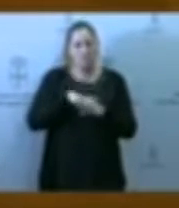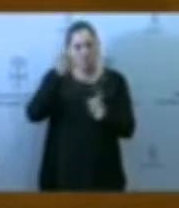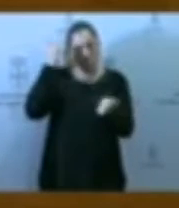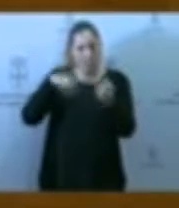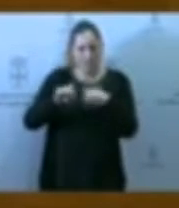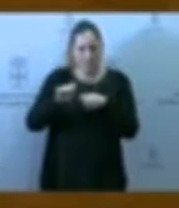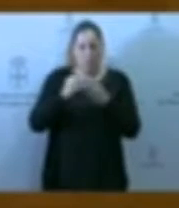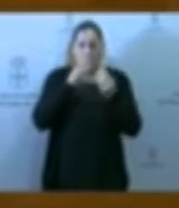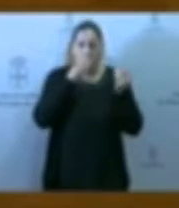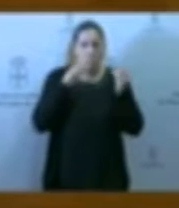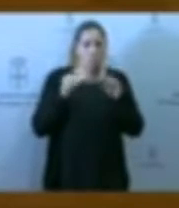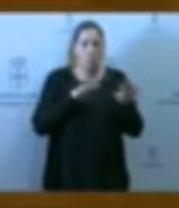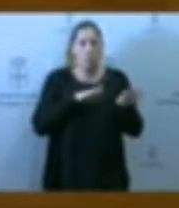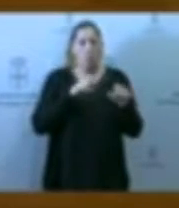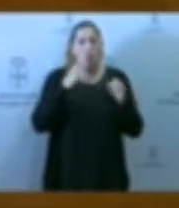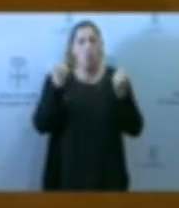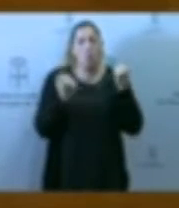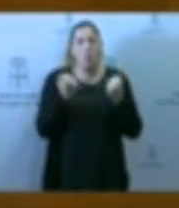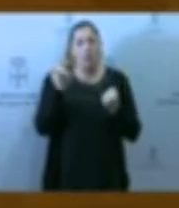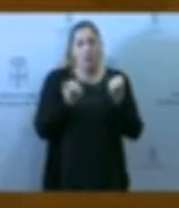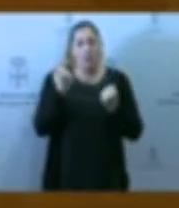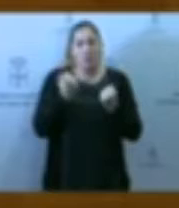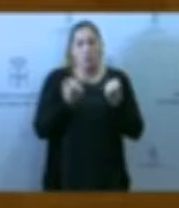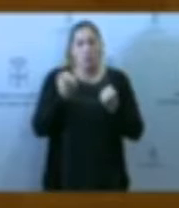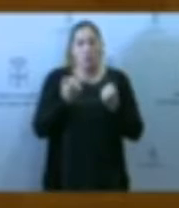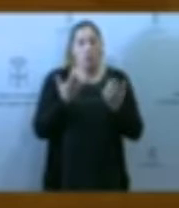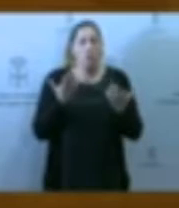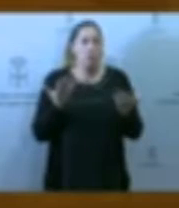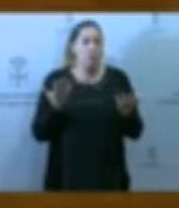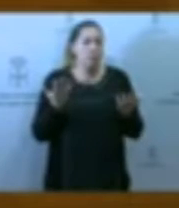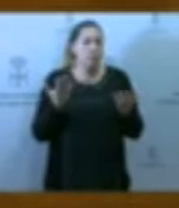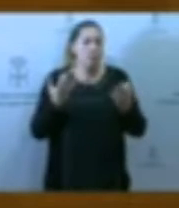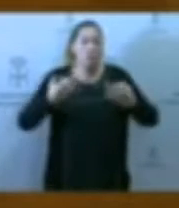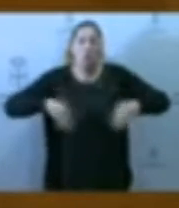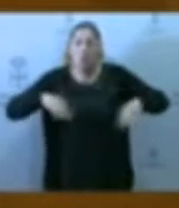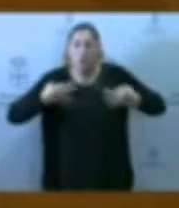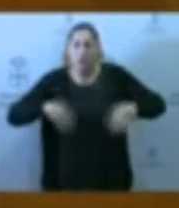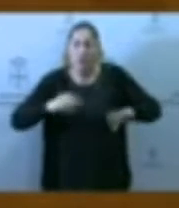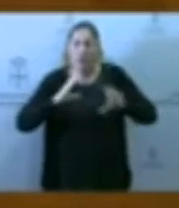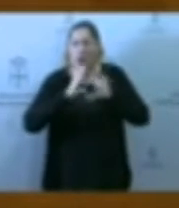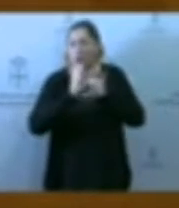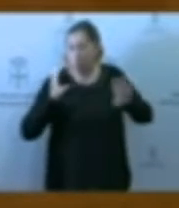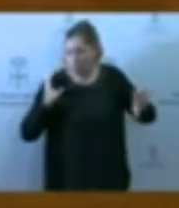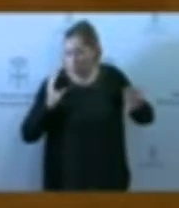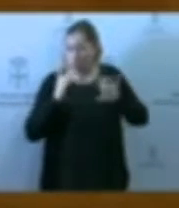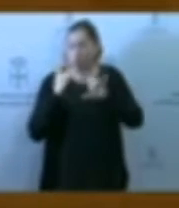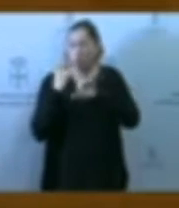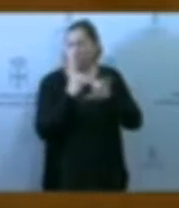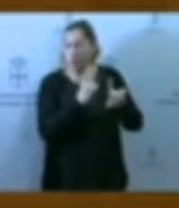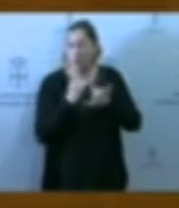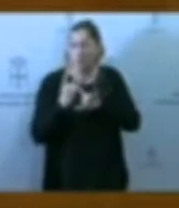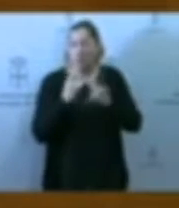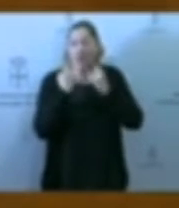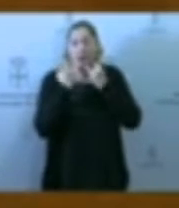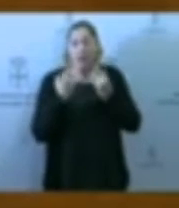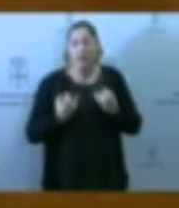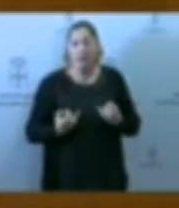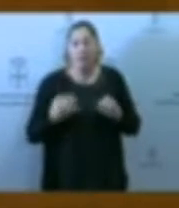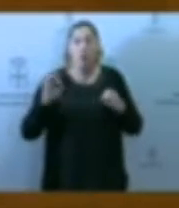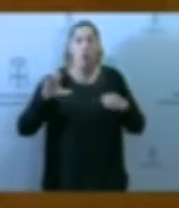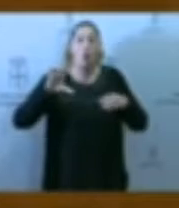Sustituir las flotas por vehículos del transporte ordinario o de viajeros, de eléctricos o de gas licuado, que